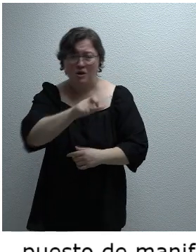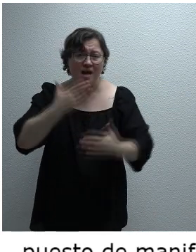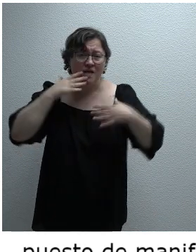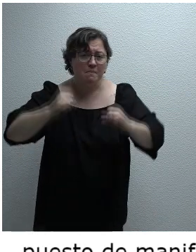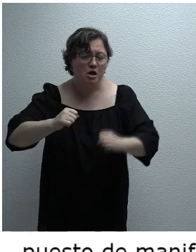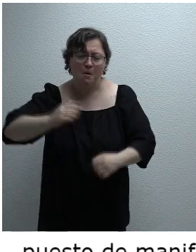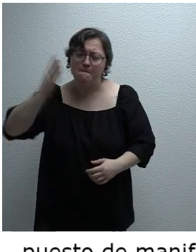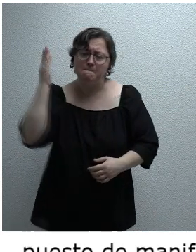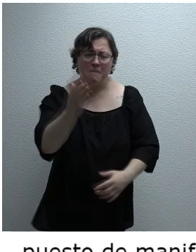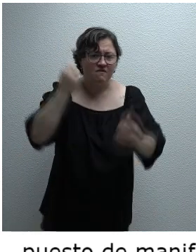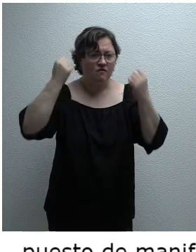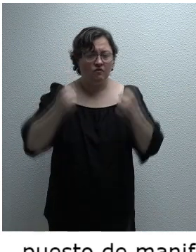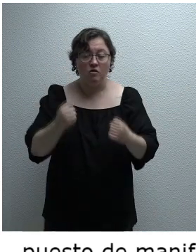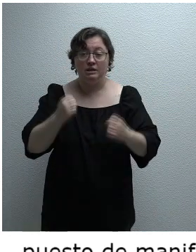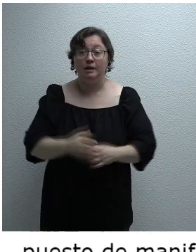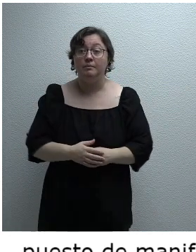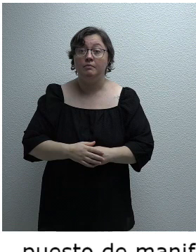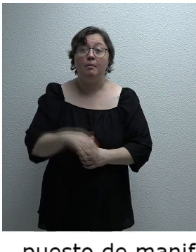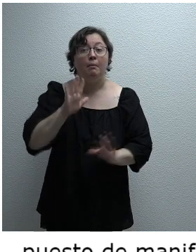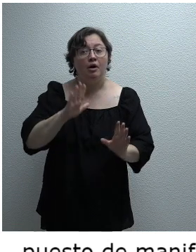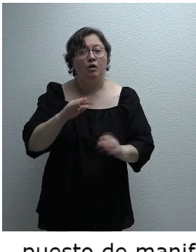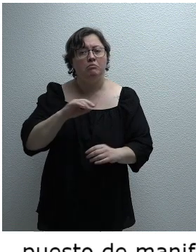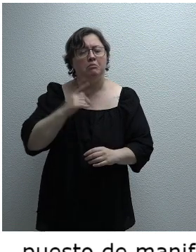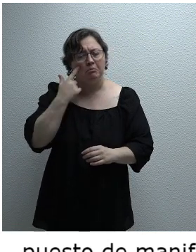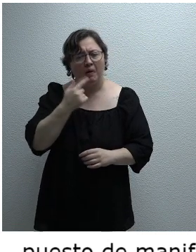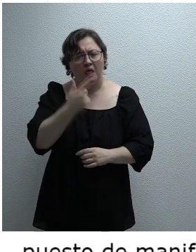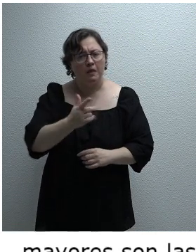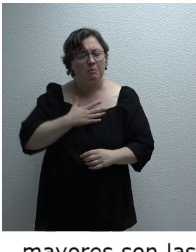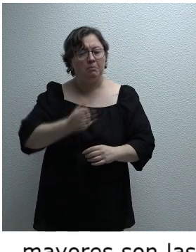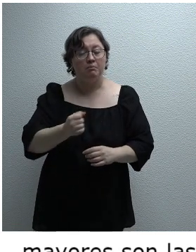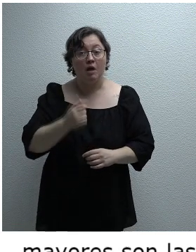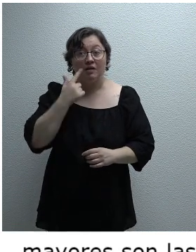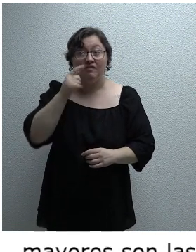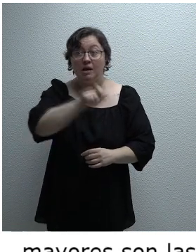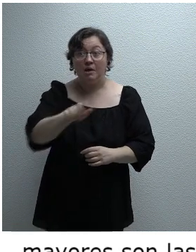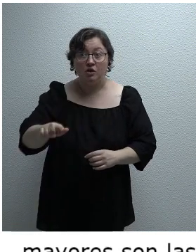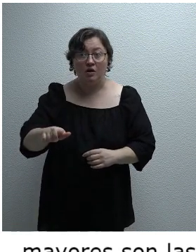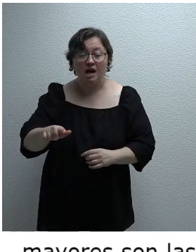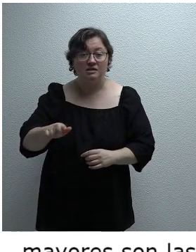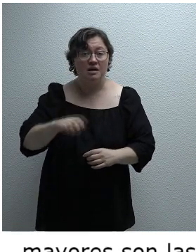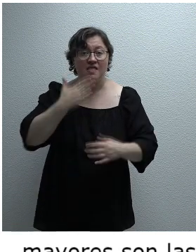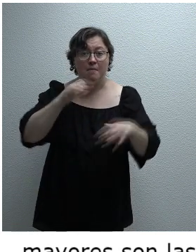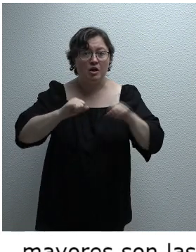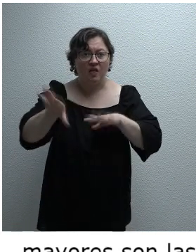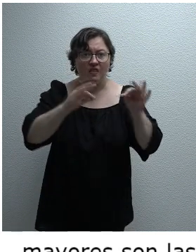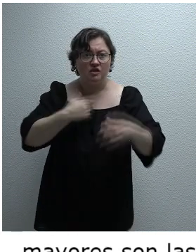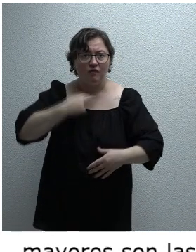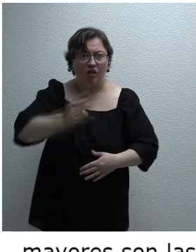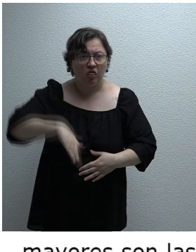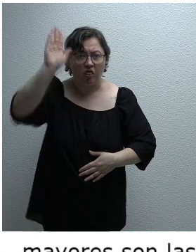esa fragilidad, pero también, me atrevo a decir, las que menos han podido decidir,